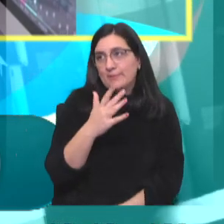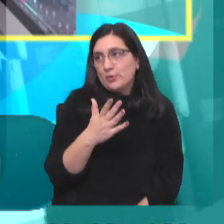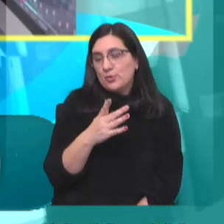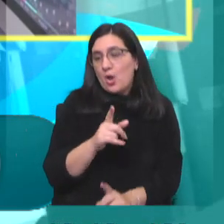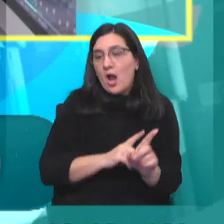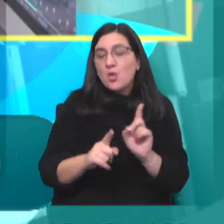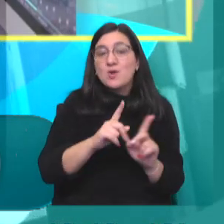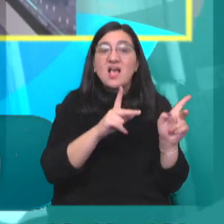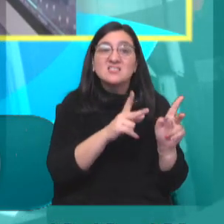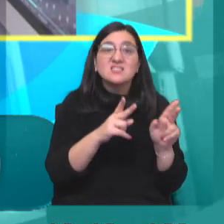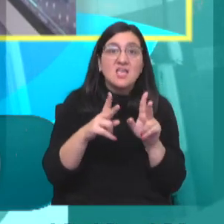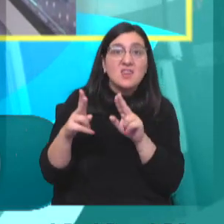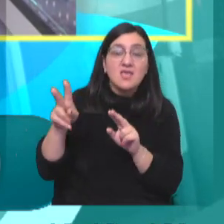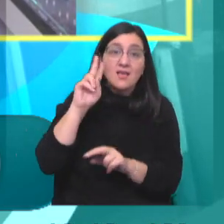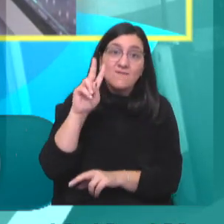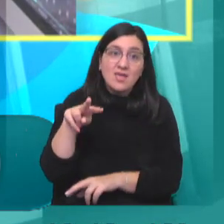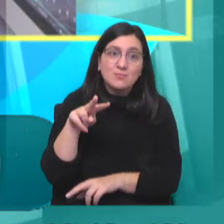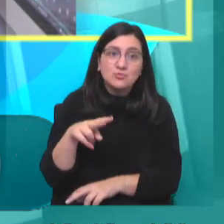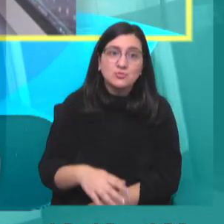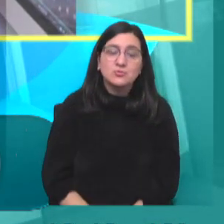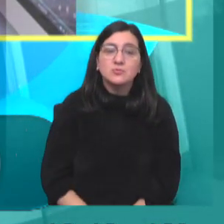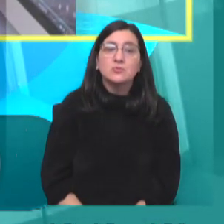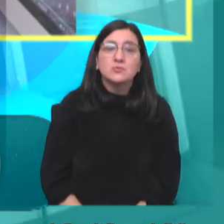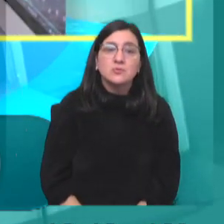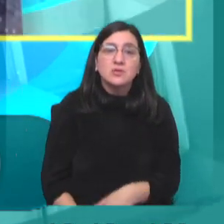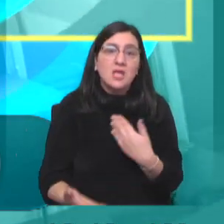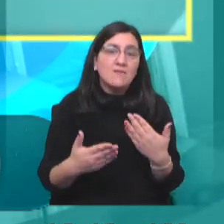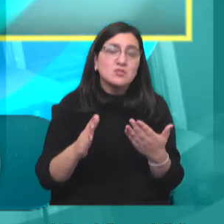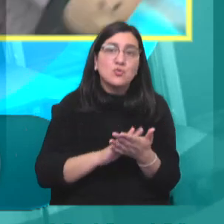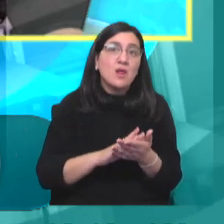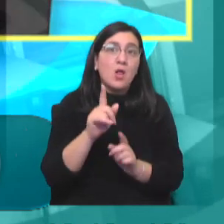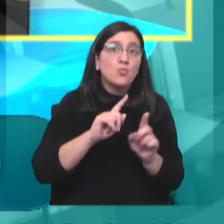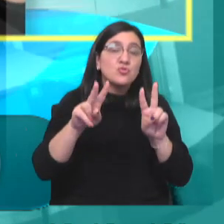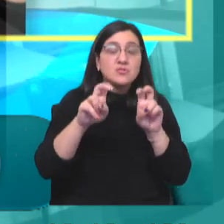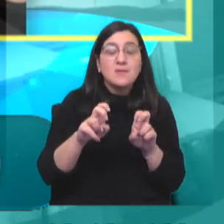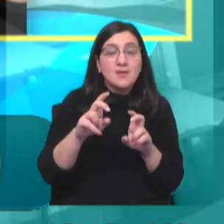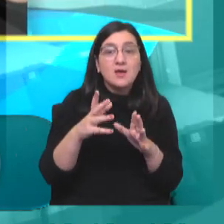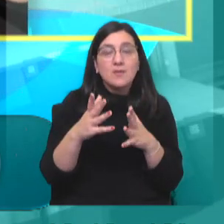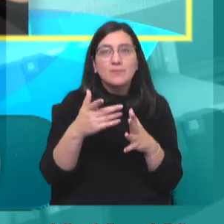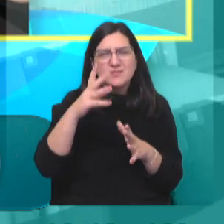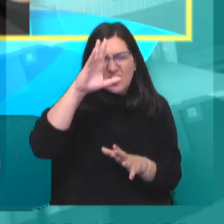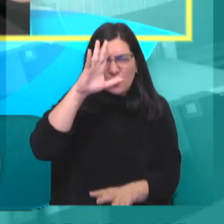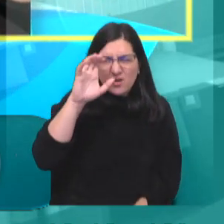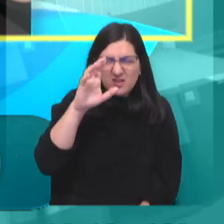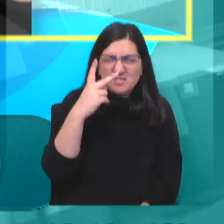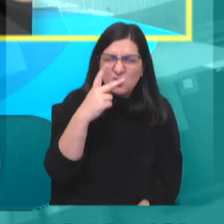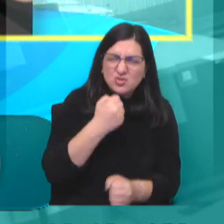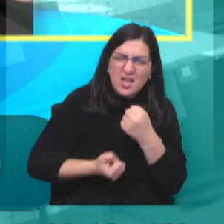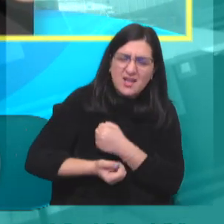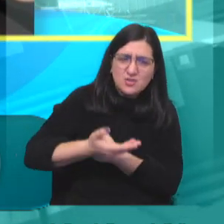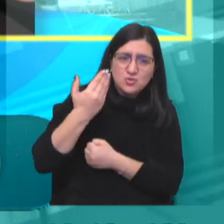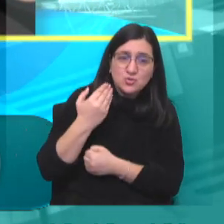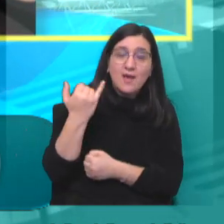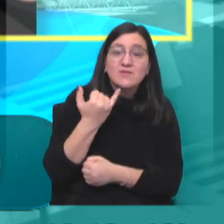alguna serie que veamos que nos increpe acerca de algún tema. Yo no sé si se acuerdan, hace 2 años,